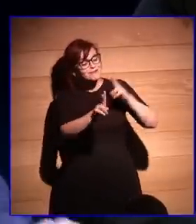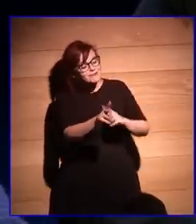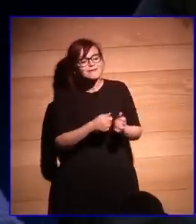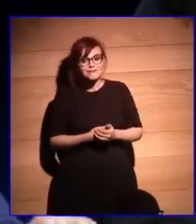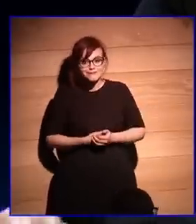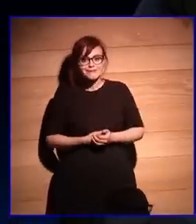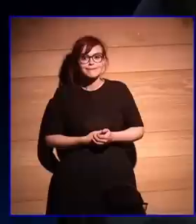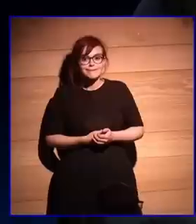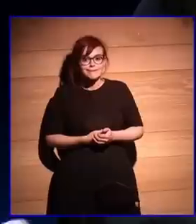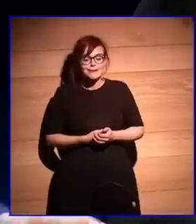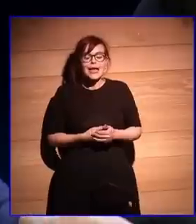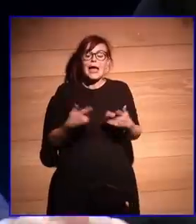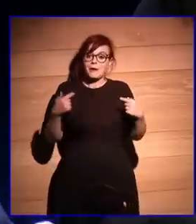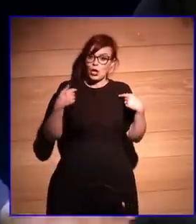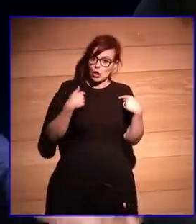creo que